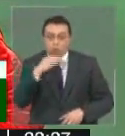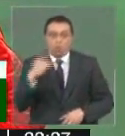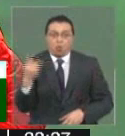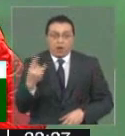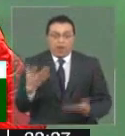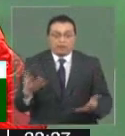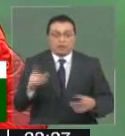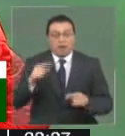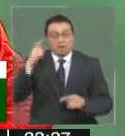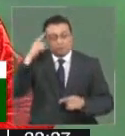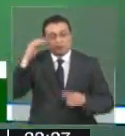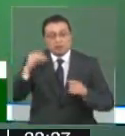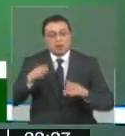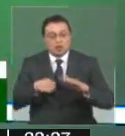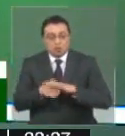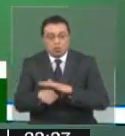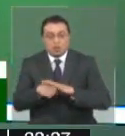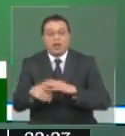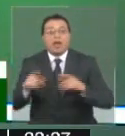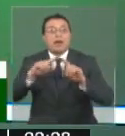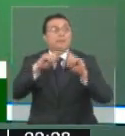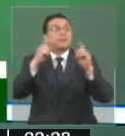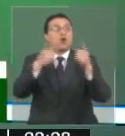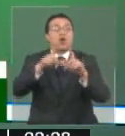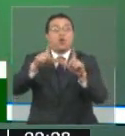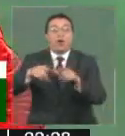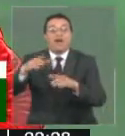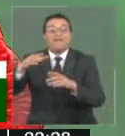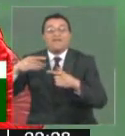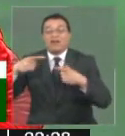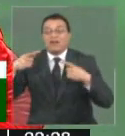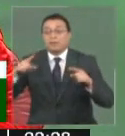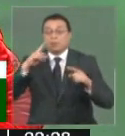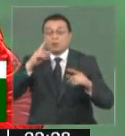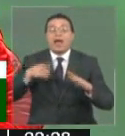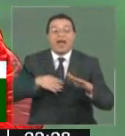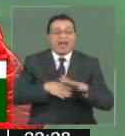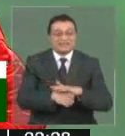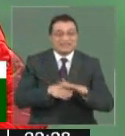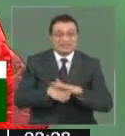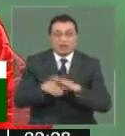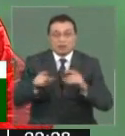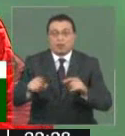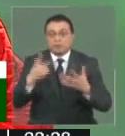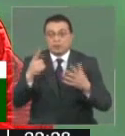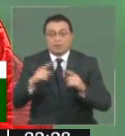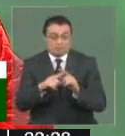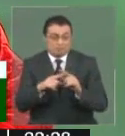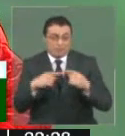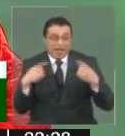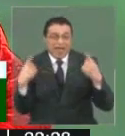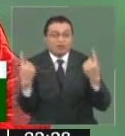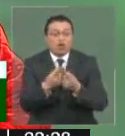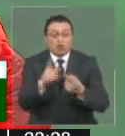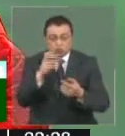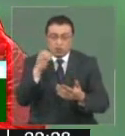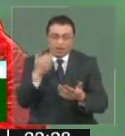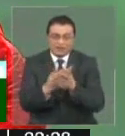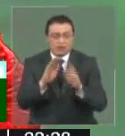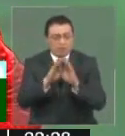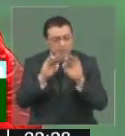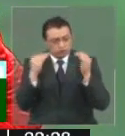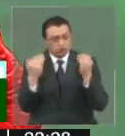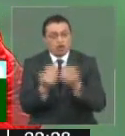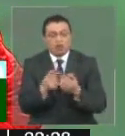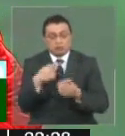Siempre se piensa en la accesibilidad desde el espacio físico. Y a mí me encantaría que la accesibilidad fuera desde el espacio para todos, de una vez por todas.